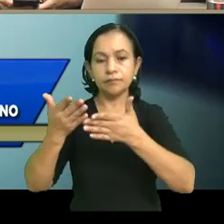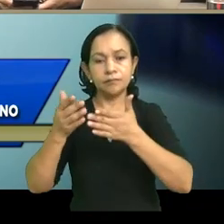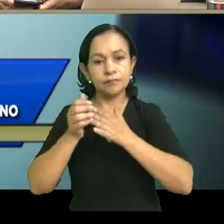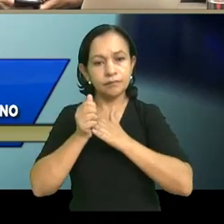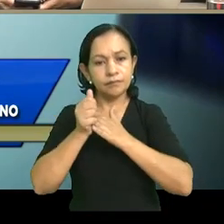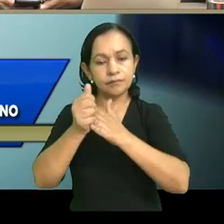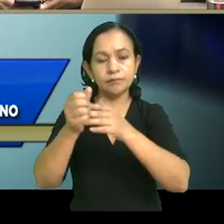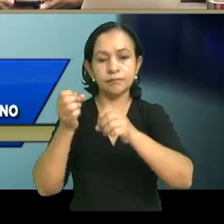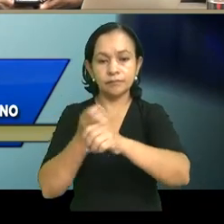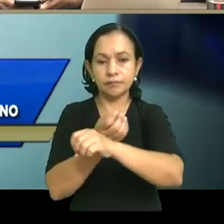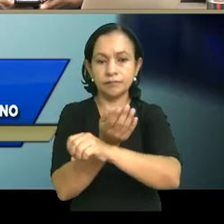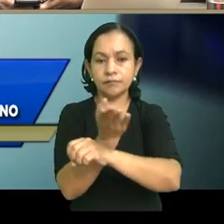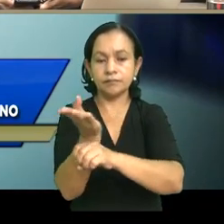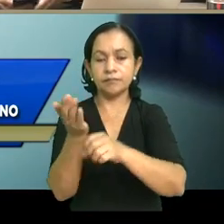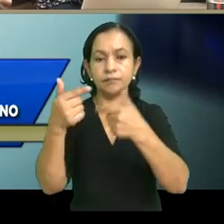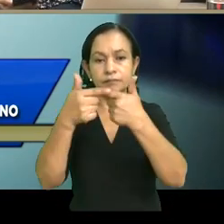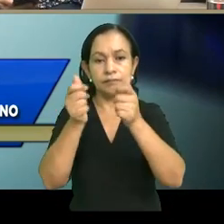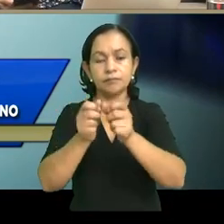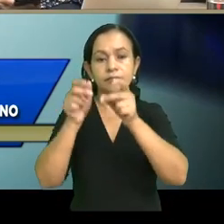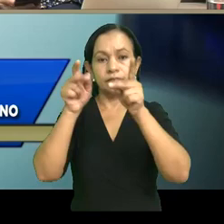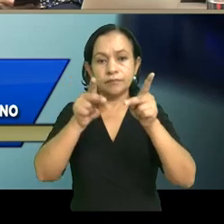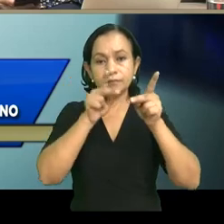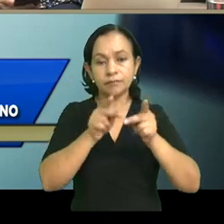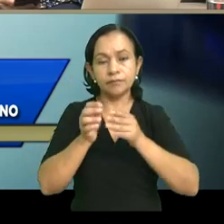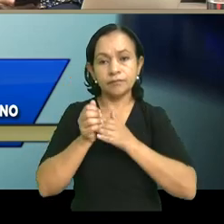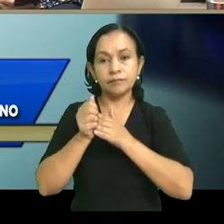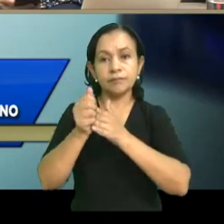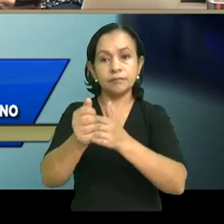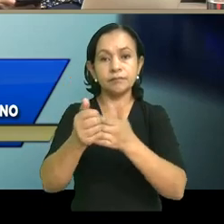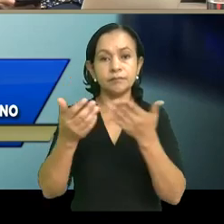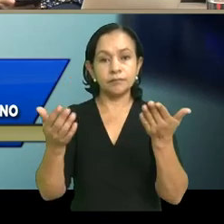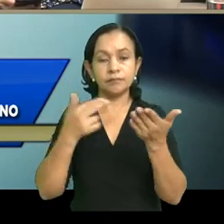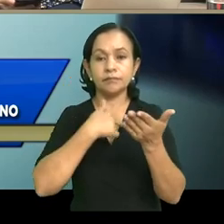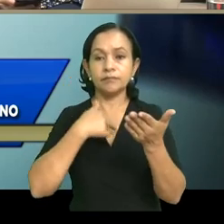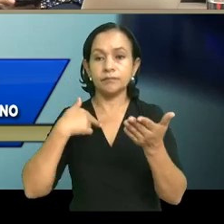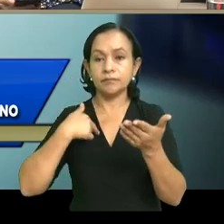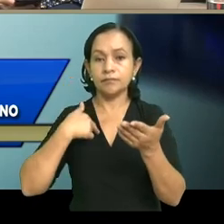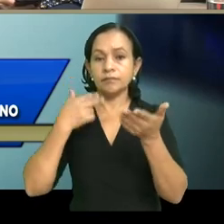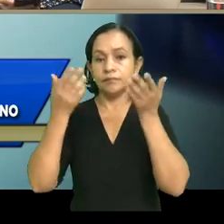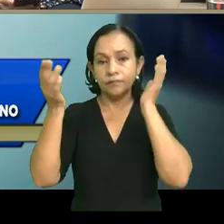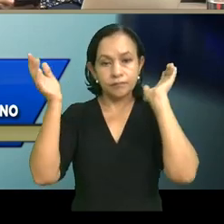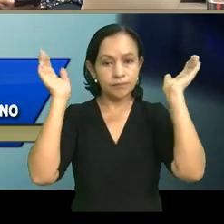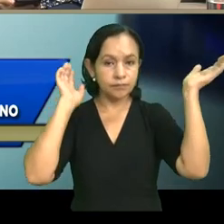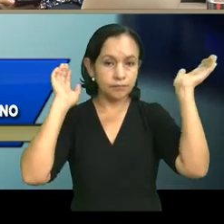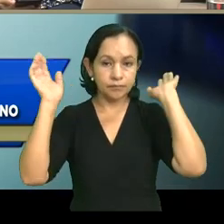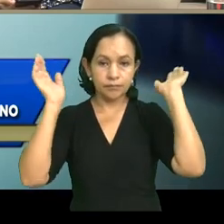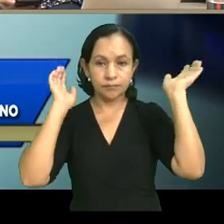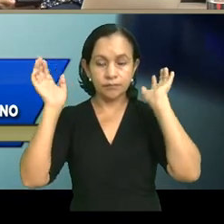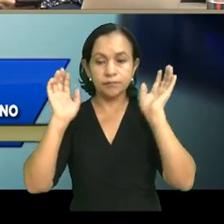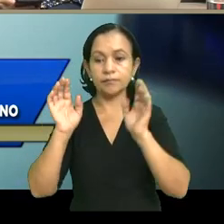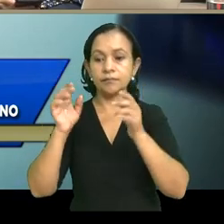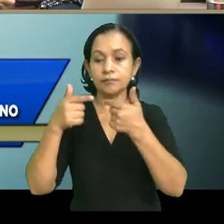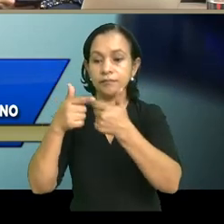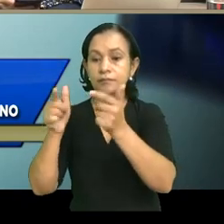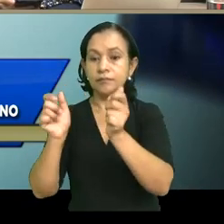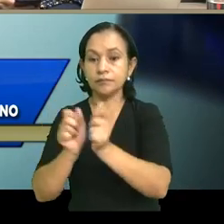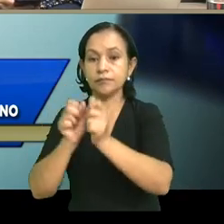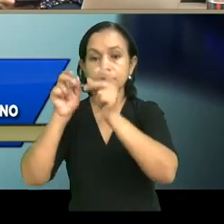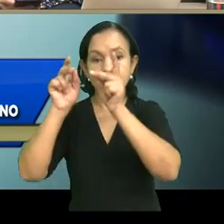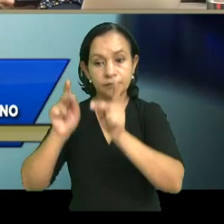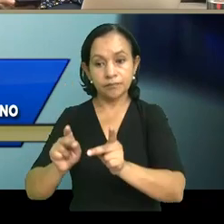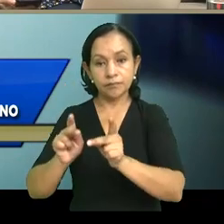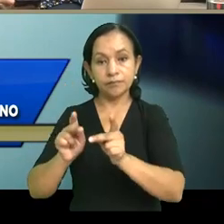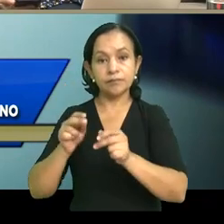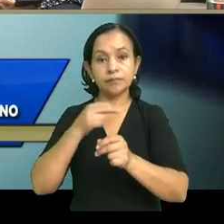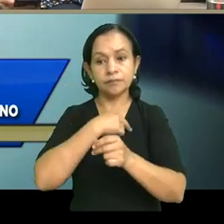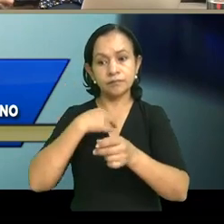los consejos, están liderando los procesos, pero van hacia los mercados, se organizan a los comerciantes,